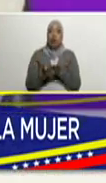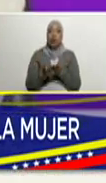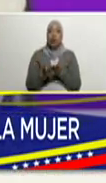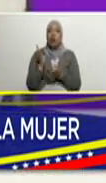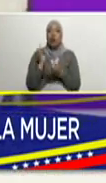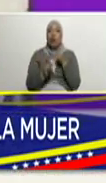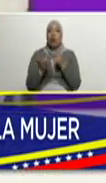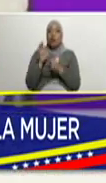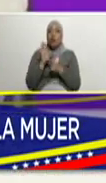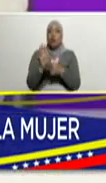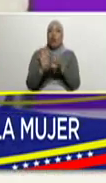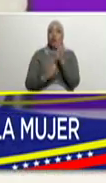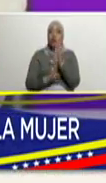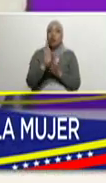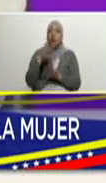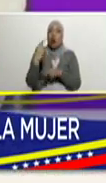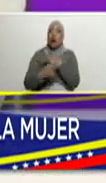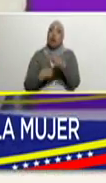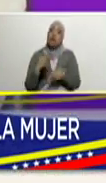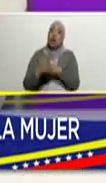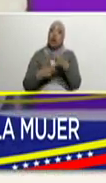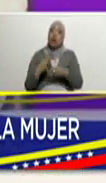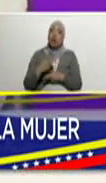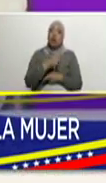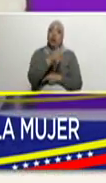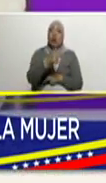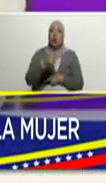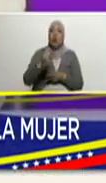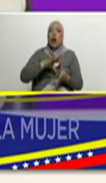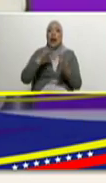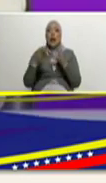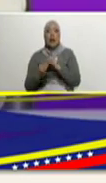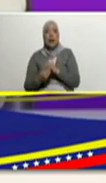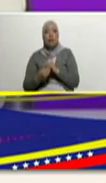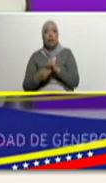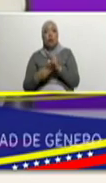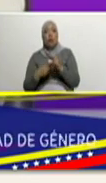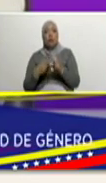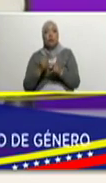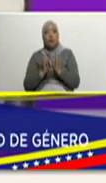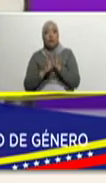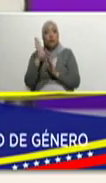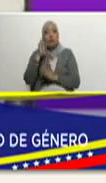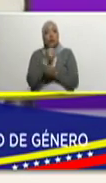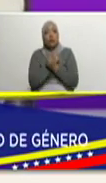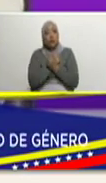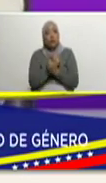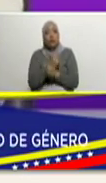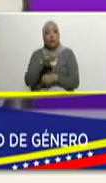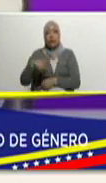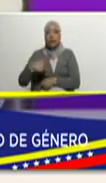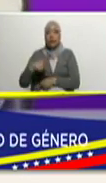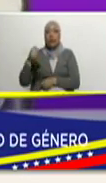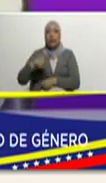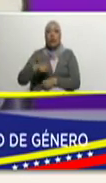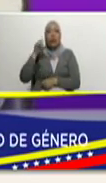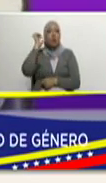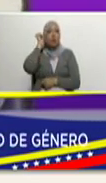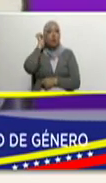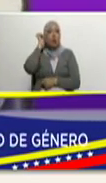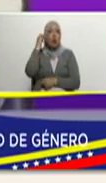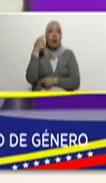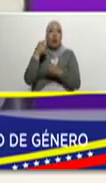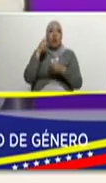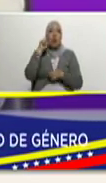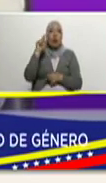algo es muestra de avance en revolución, en cambio, en transformación, es la capacidad amorosa que tenemos estas mujeres de